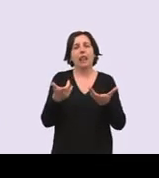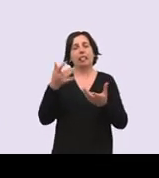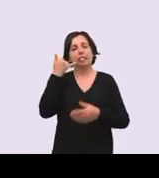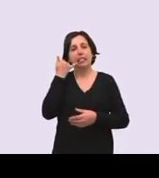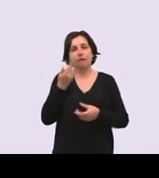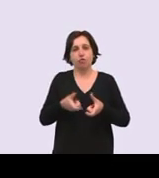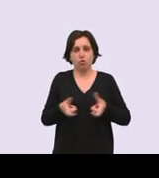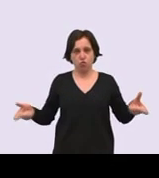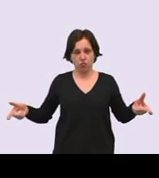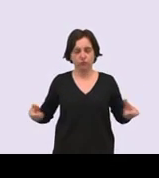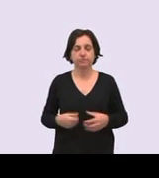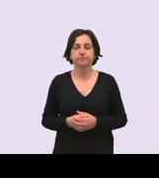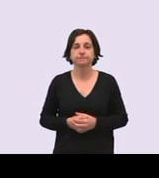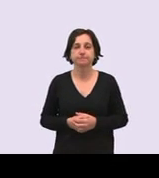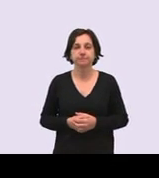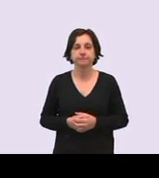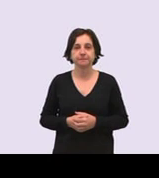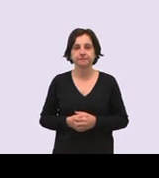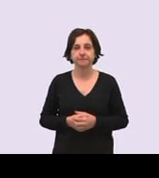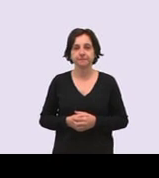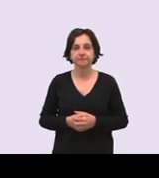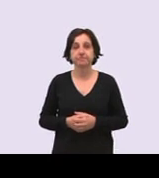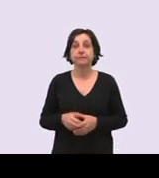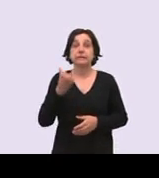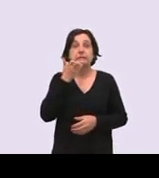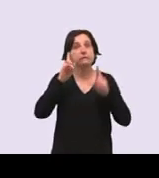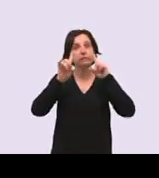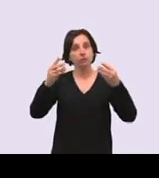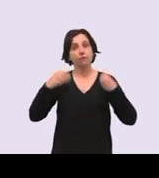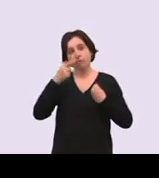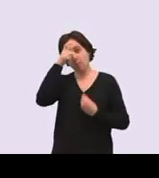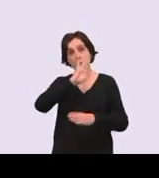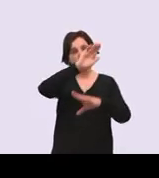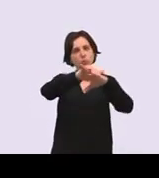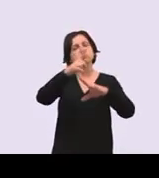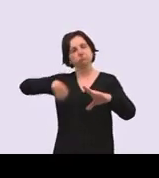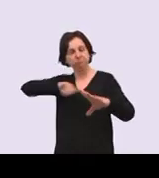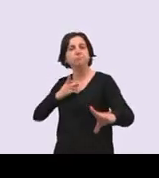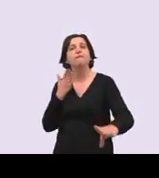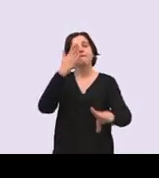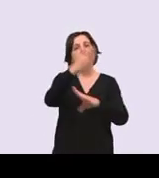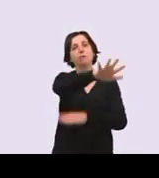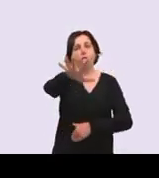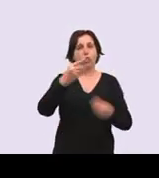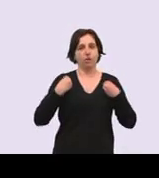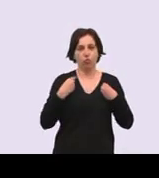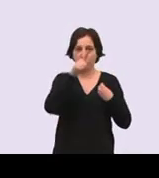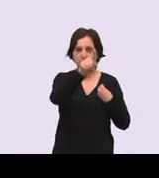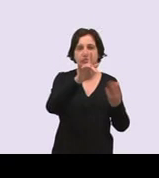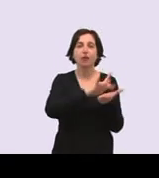Y si estás en zona rural, nos acercamos hasta donde te encuentres. Centros de salud. Confía en el personal